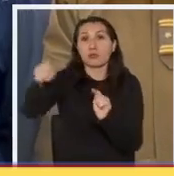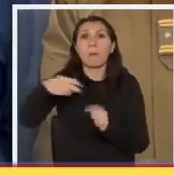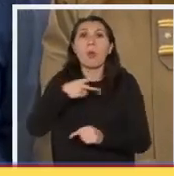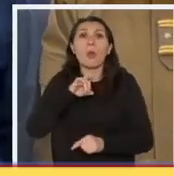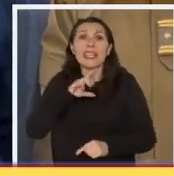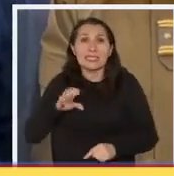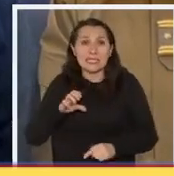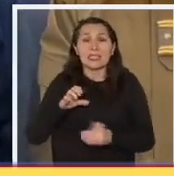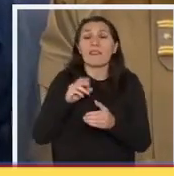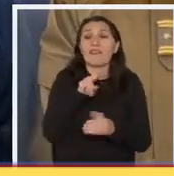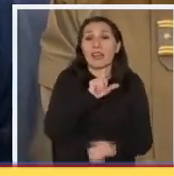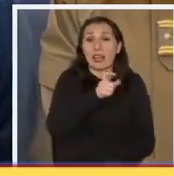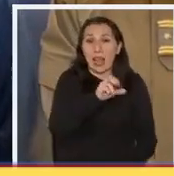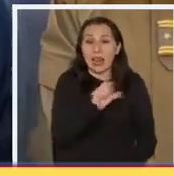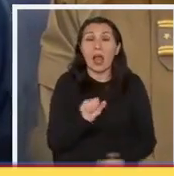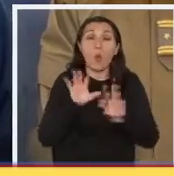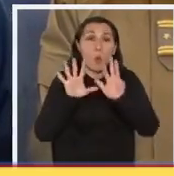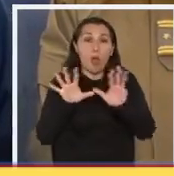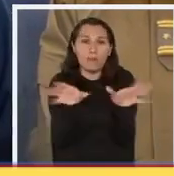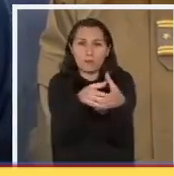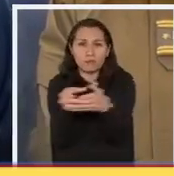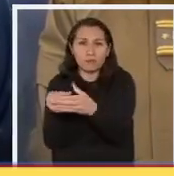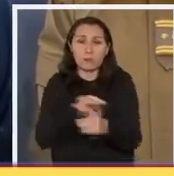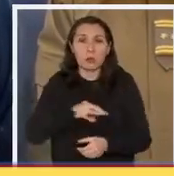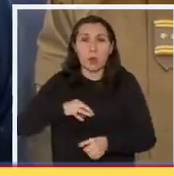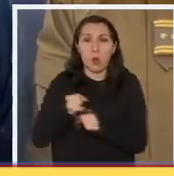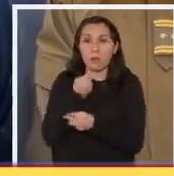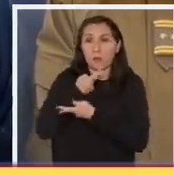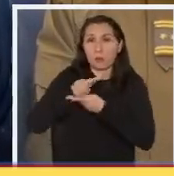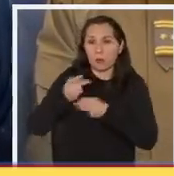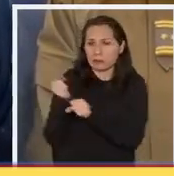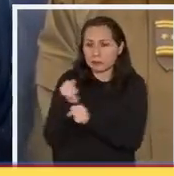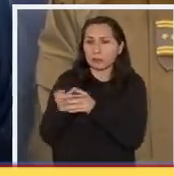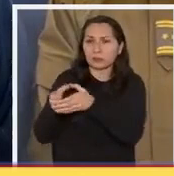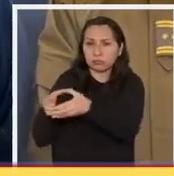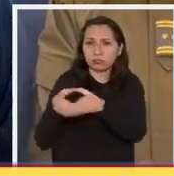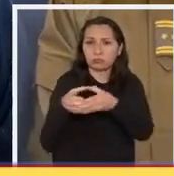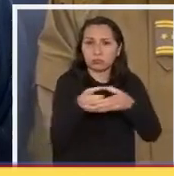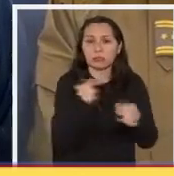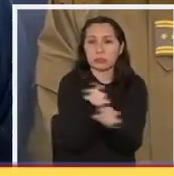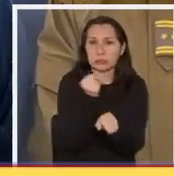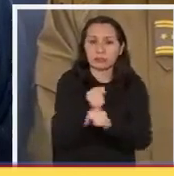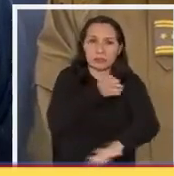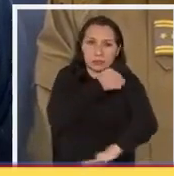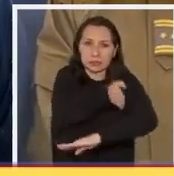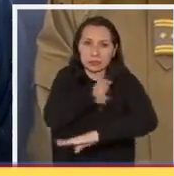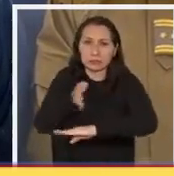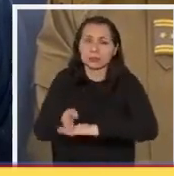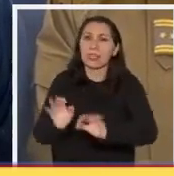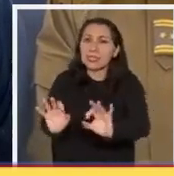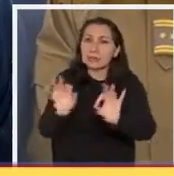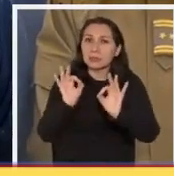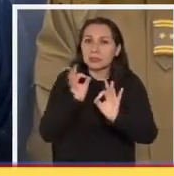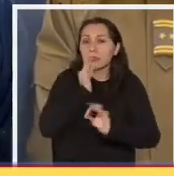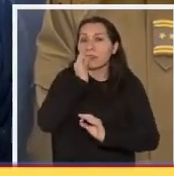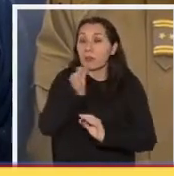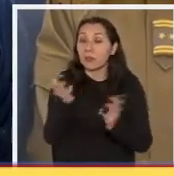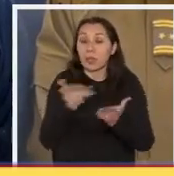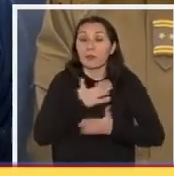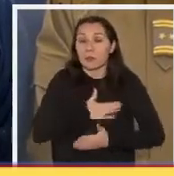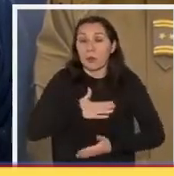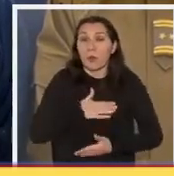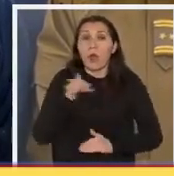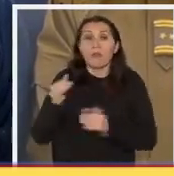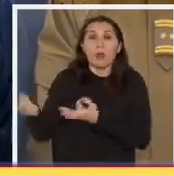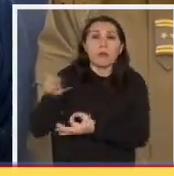Vergara y tenemos 9 cuadrillas del Ministerio de Obras Públicas trabajando en terreno. Y me gustaría en esto ser un poquito más específico porque muchas